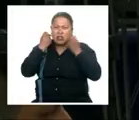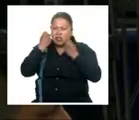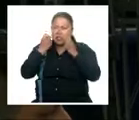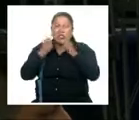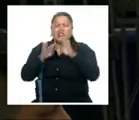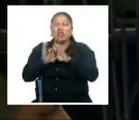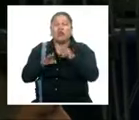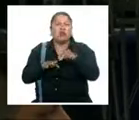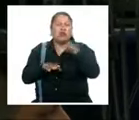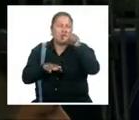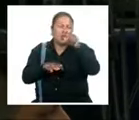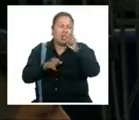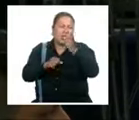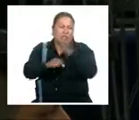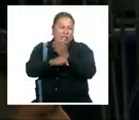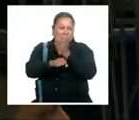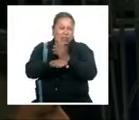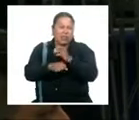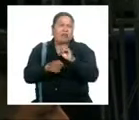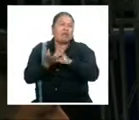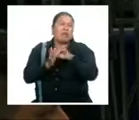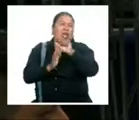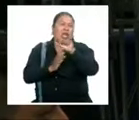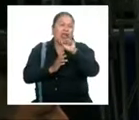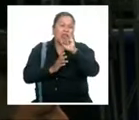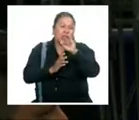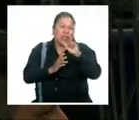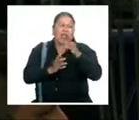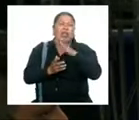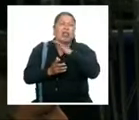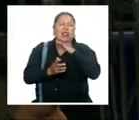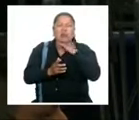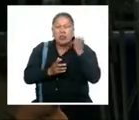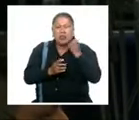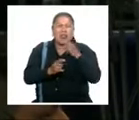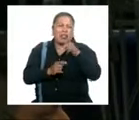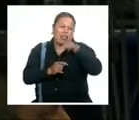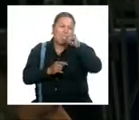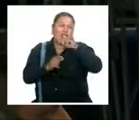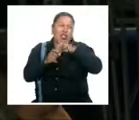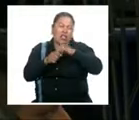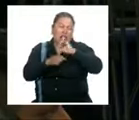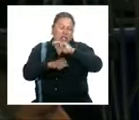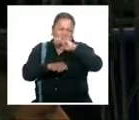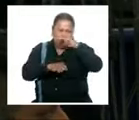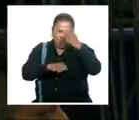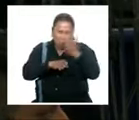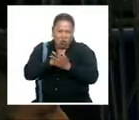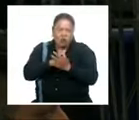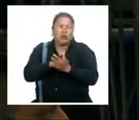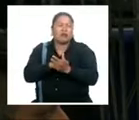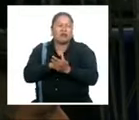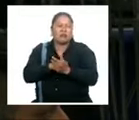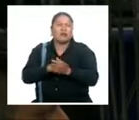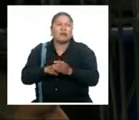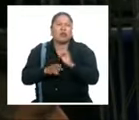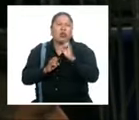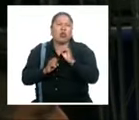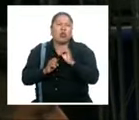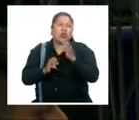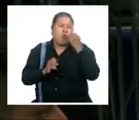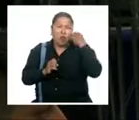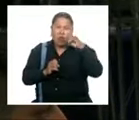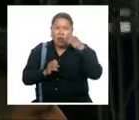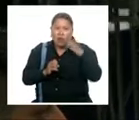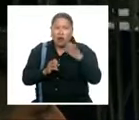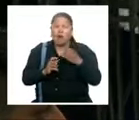norteamericanos, como puede ser de Asia, de Alemania, de países del norte de Europa o hindús. Oaxaca, ¿cuál segmento